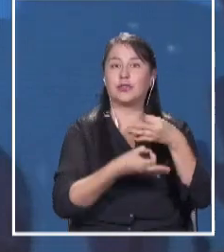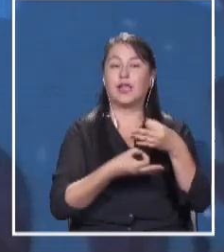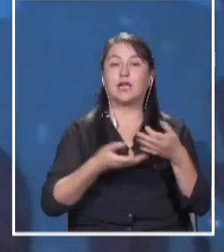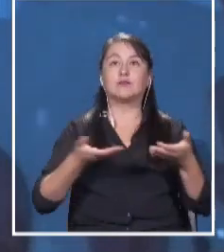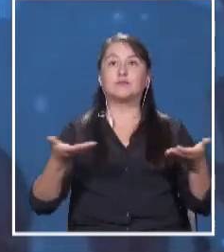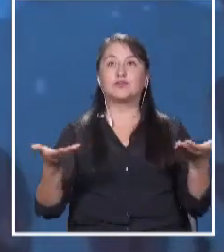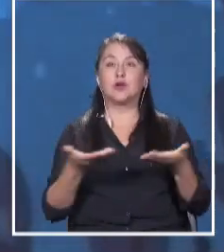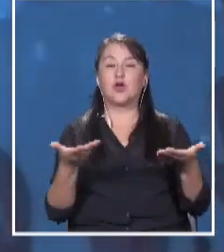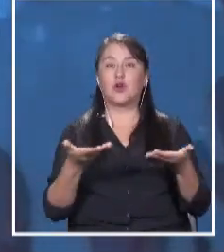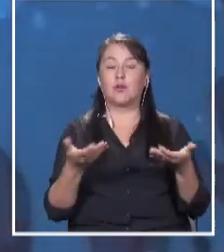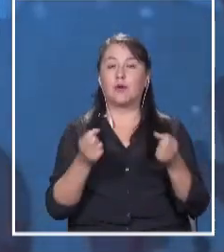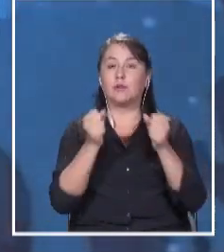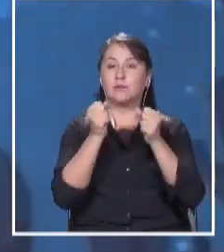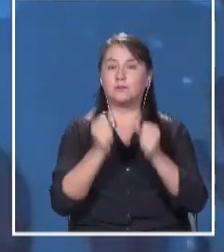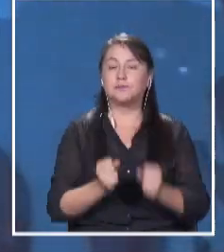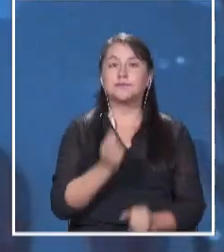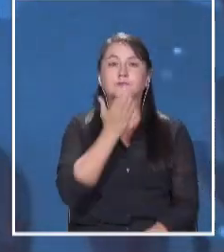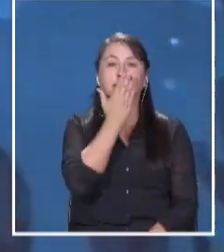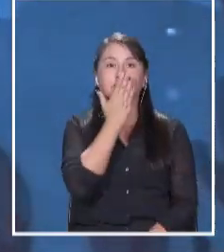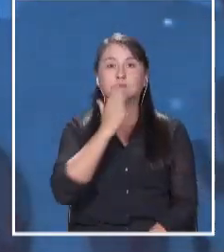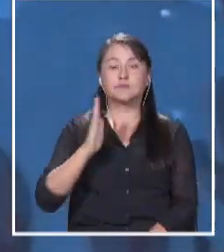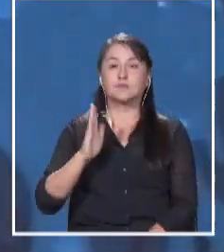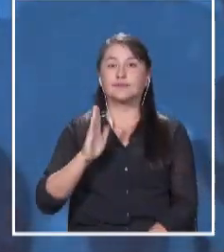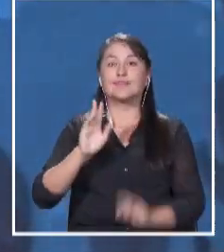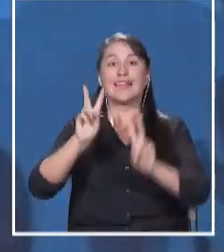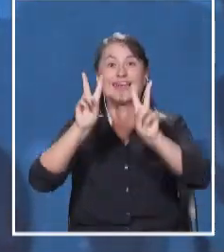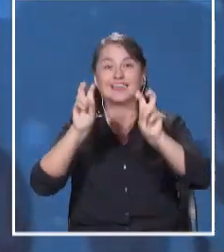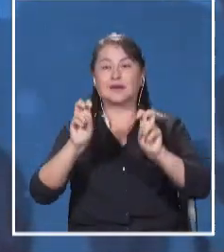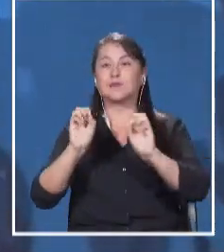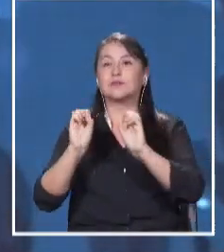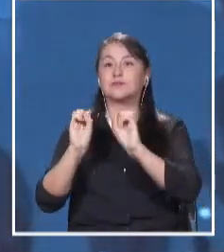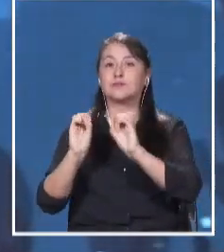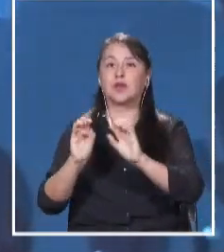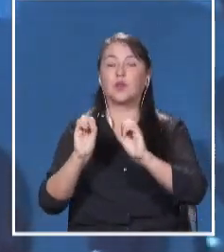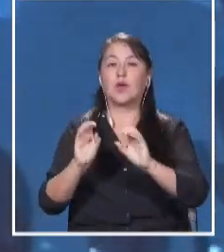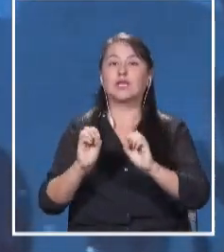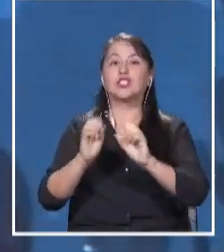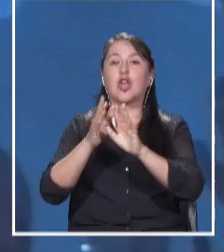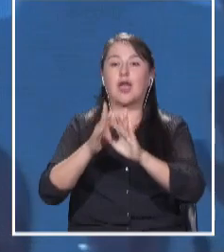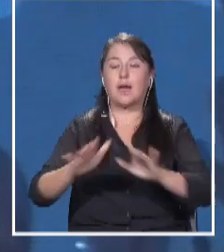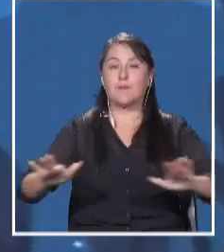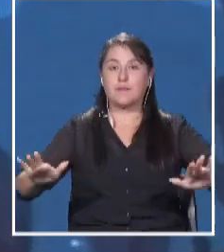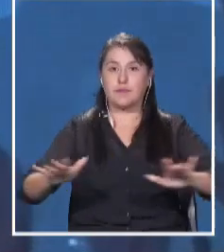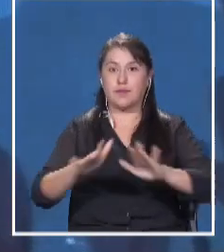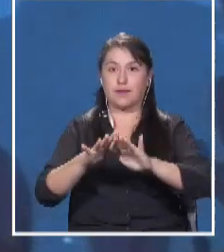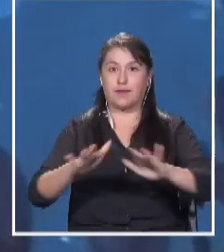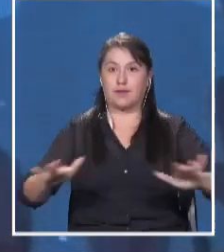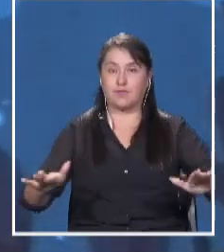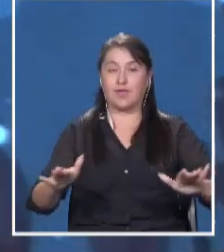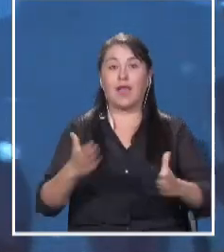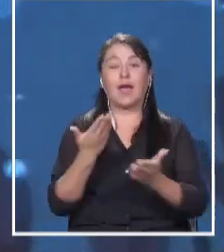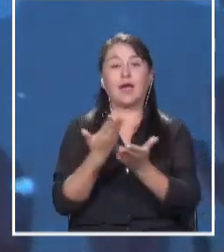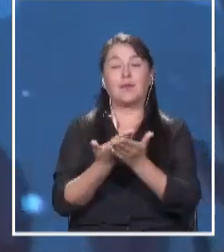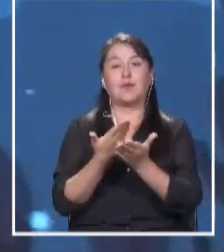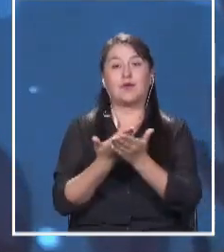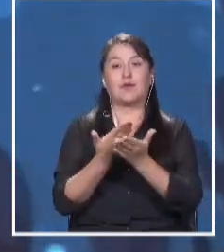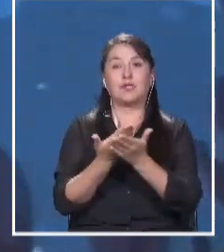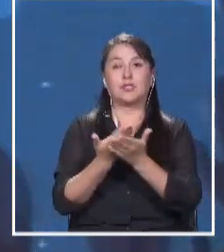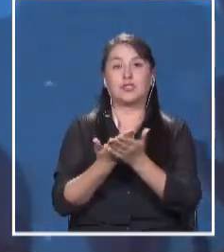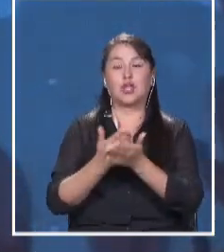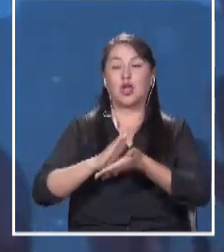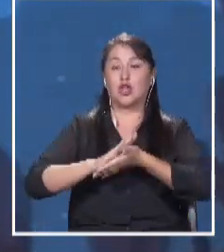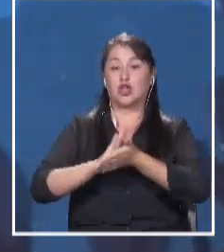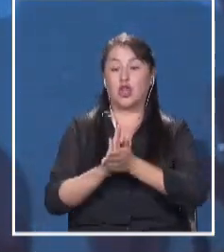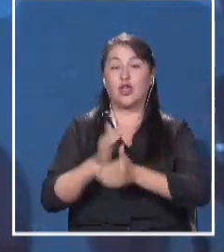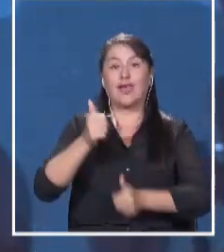cómo podemos llegar a mejorar todo el tema de la educación marina, ¿no? Para ello, quiero aprovechar de contar que durante toda la